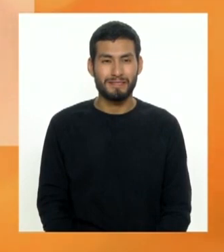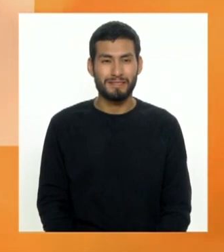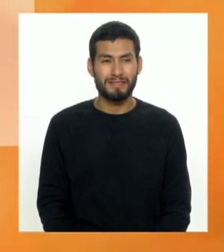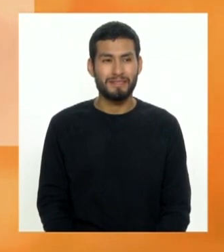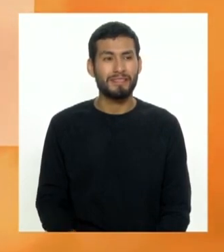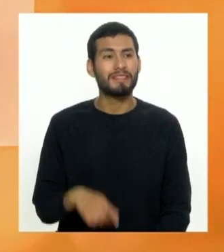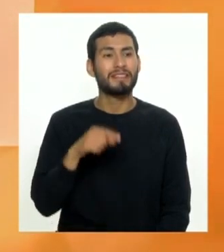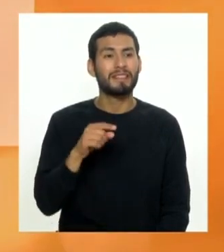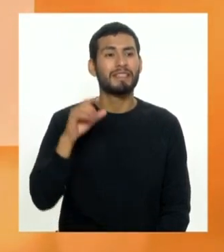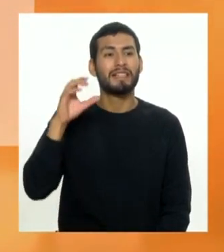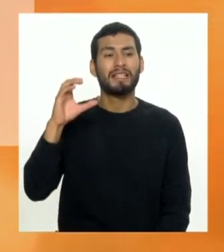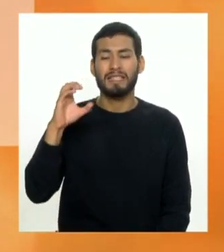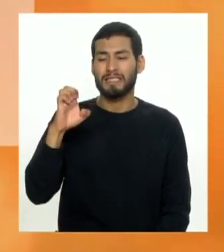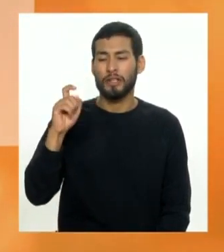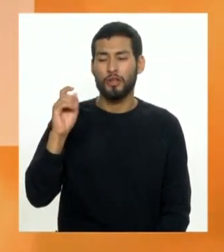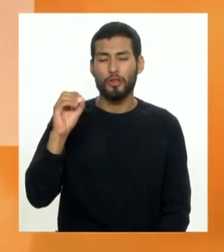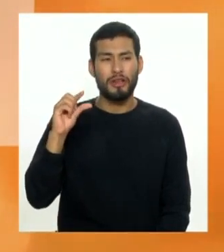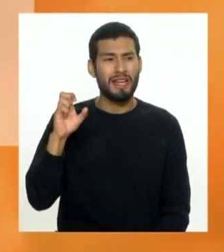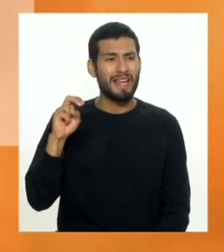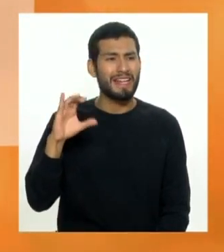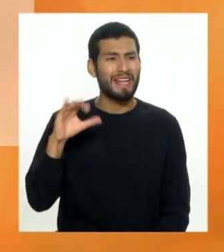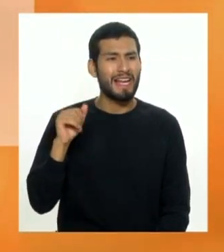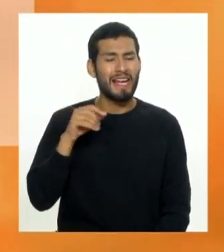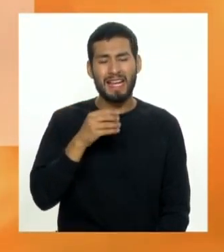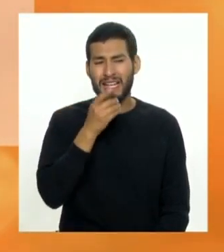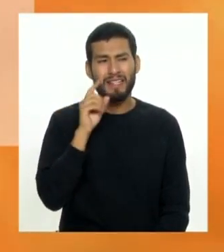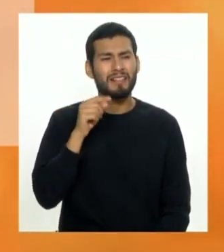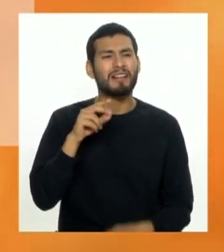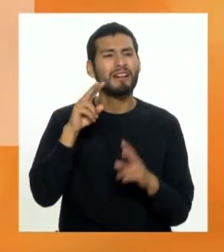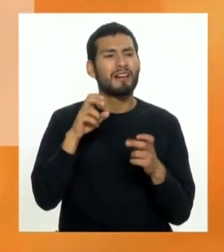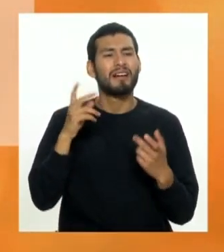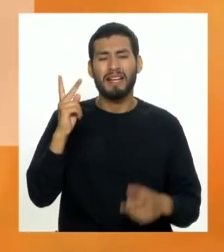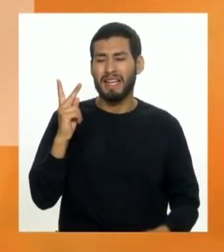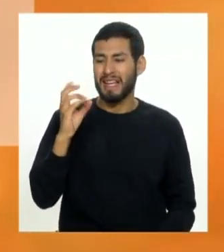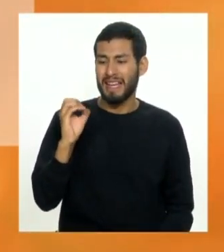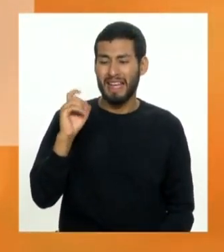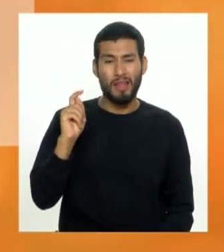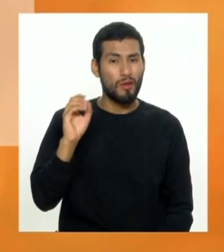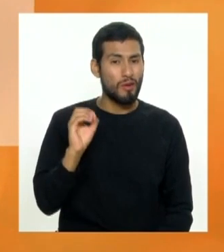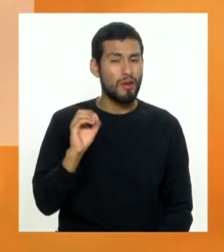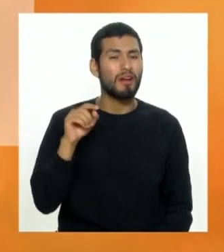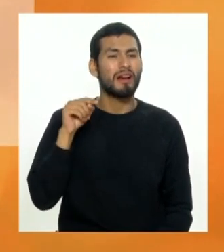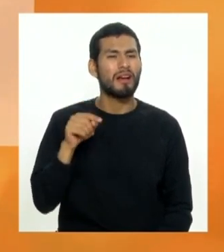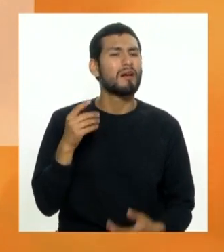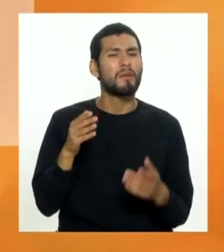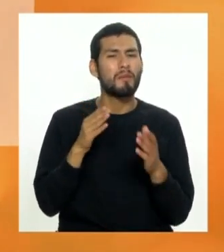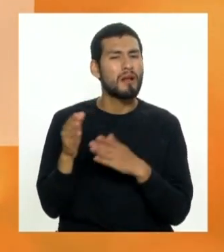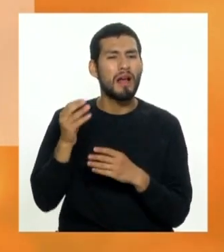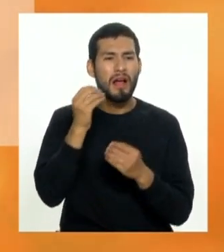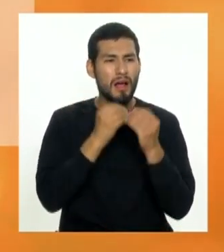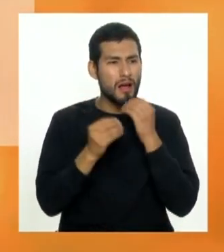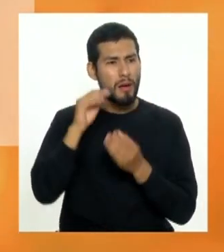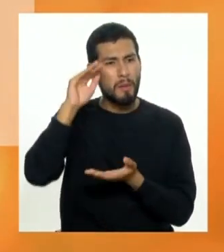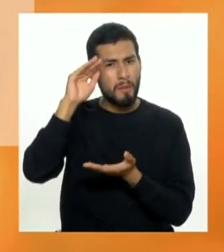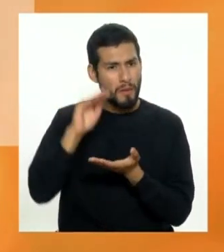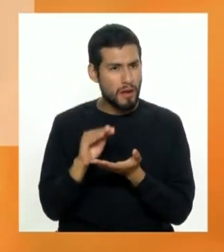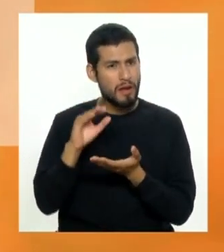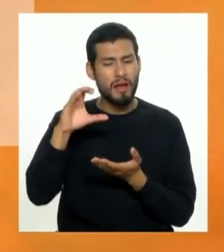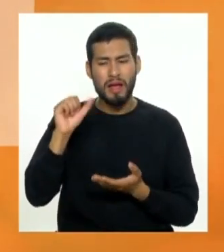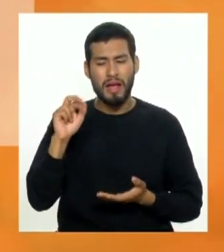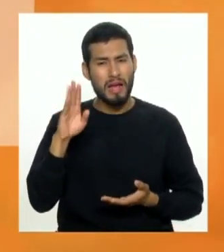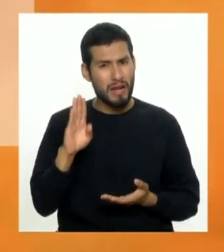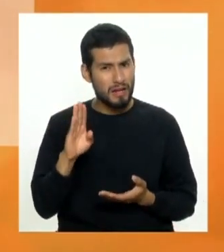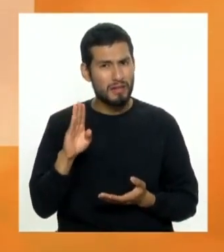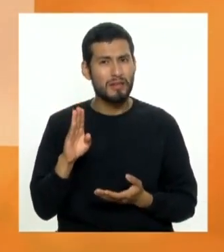La dieta cetogénica, conocida hoy popularmente, todo el mundo habla de la dieta keto, es un plan de alimentación bajo en